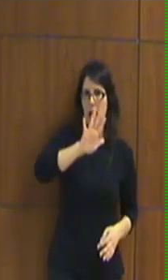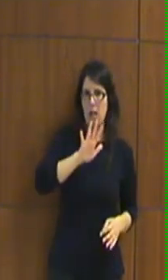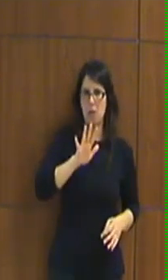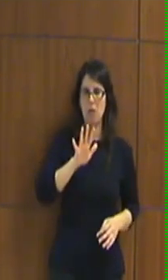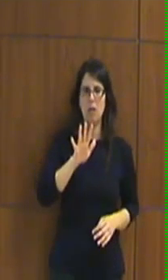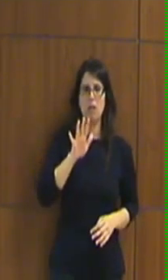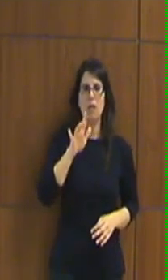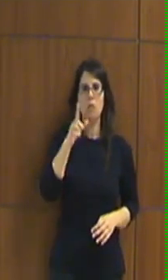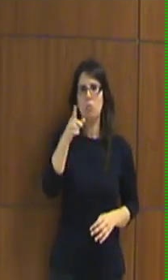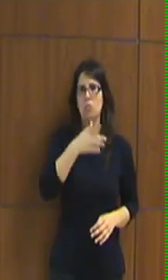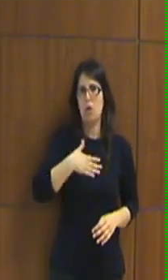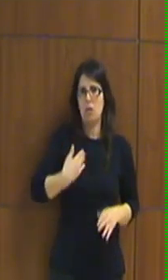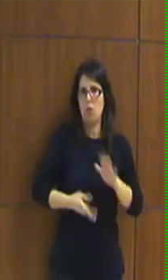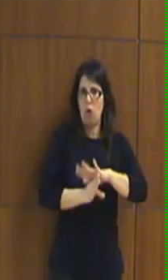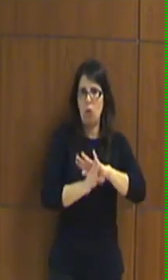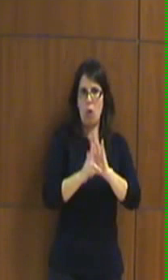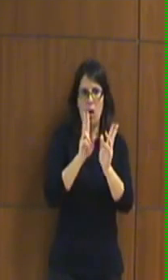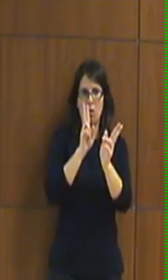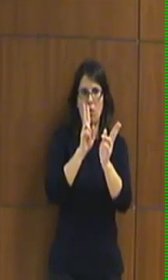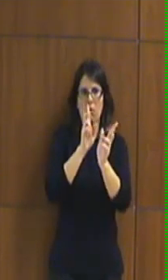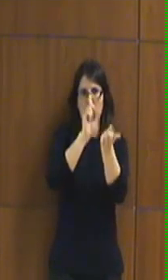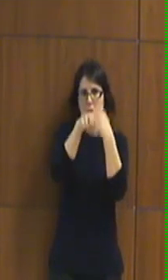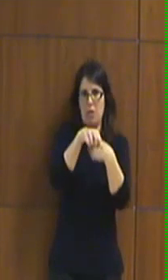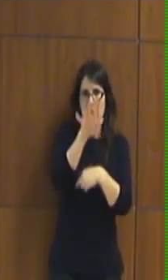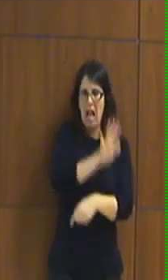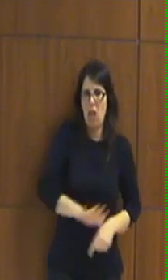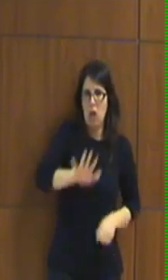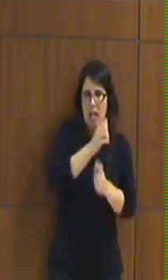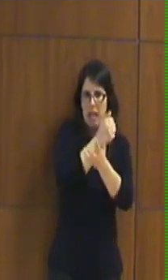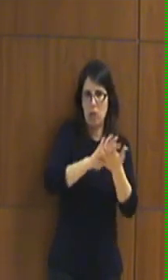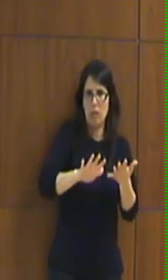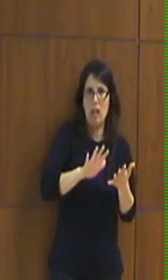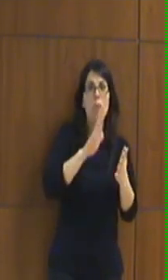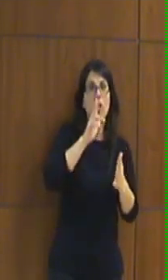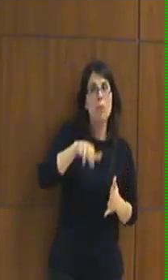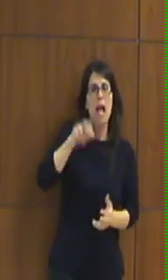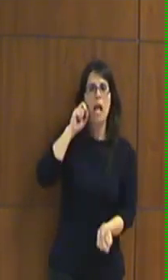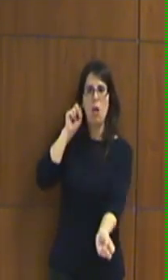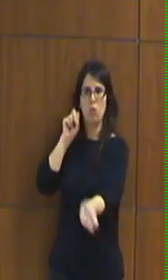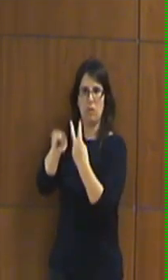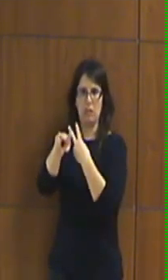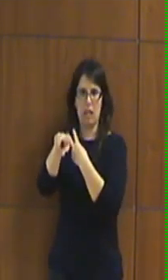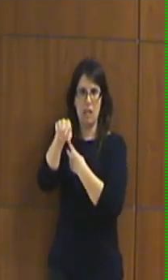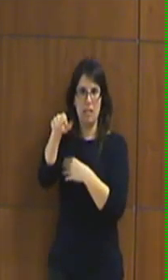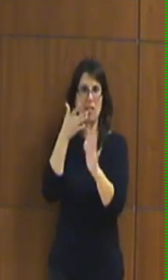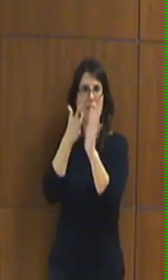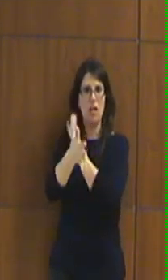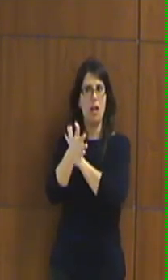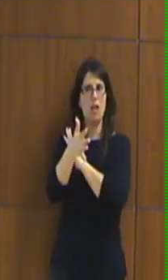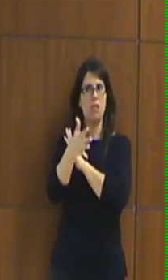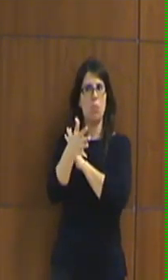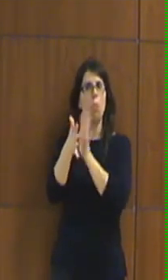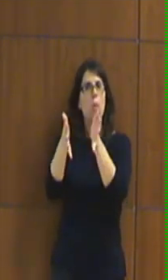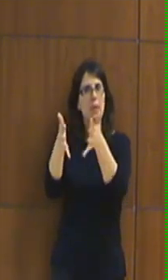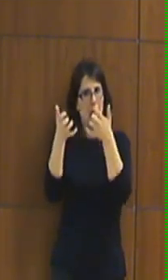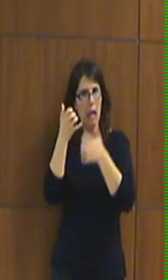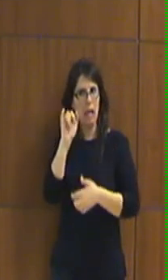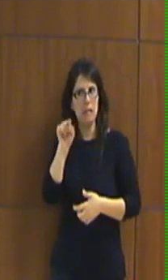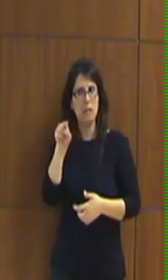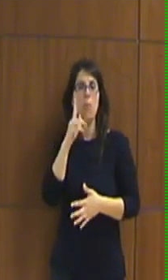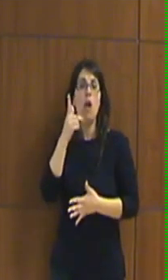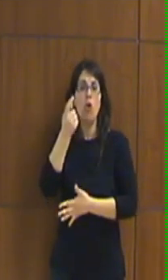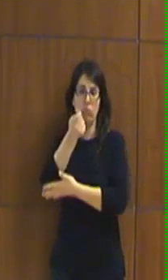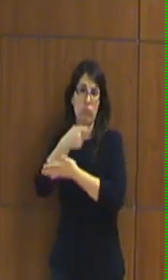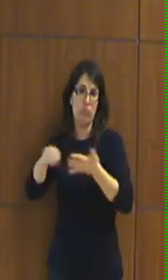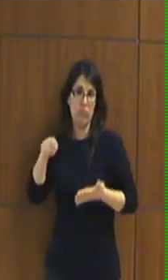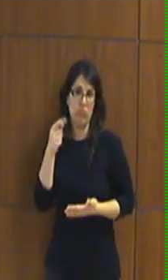esta carretera y es gratuita, y bueno, pues como toda la vida, pero aquí tienes al lado una autopista, ¿no? Y esta autopista tiene unas ventajas y te cuesta